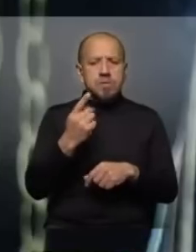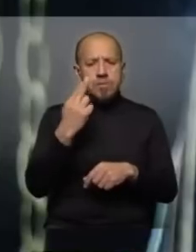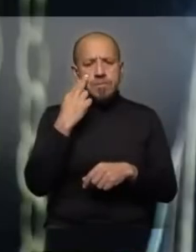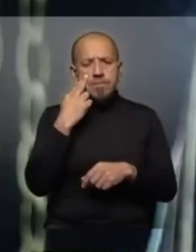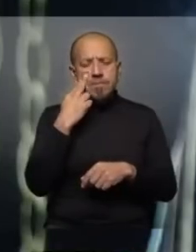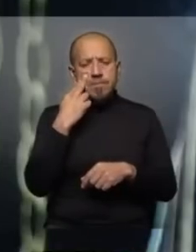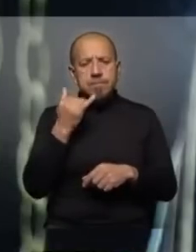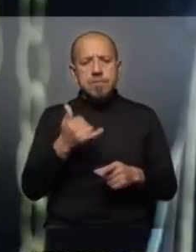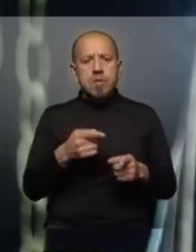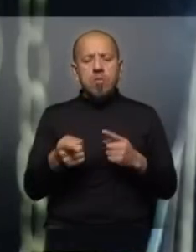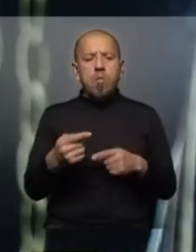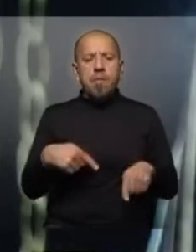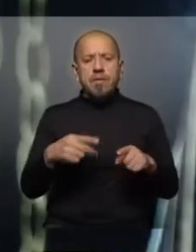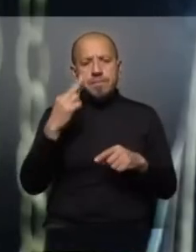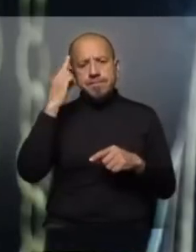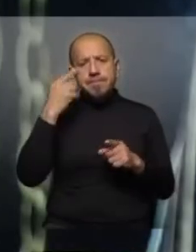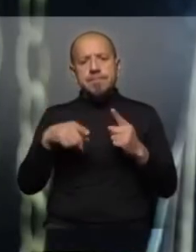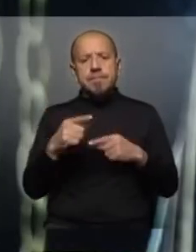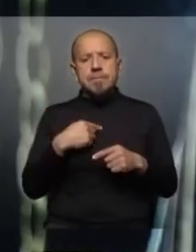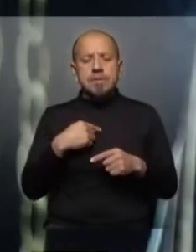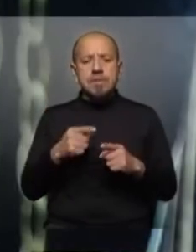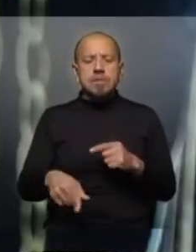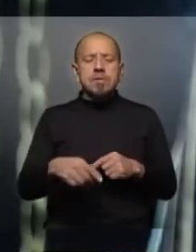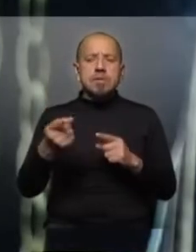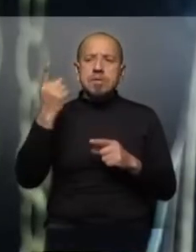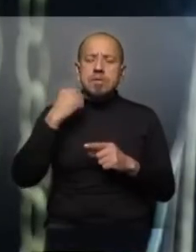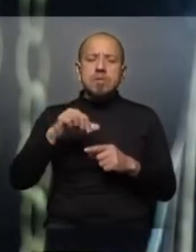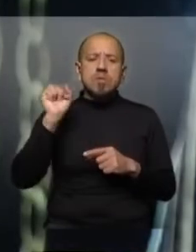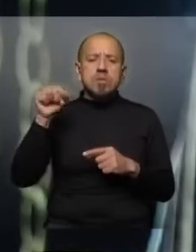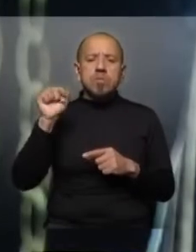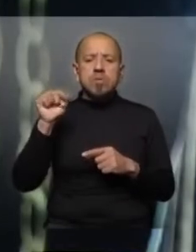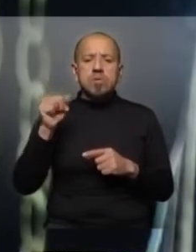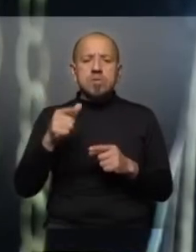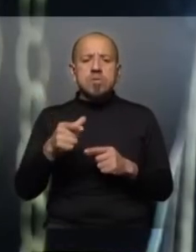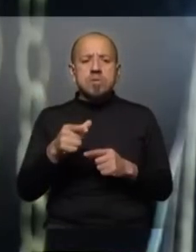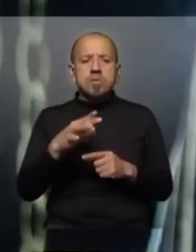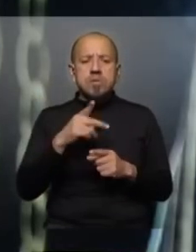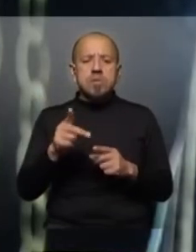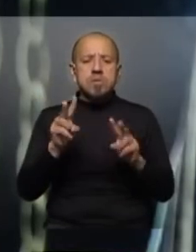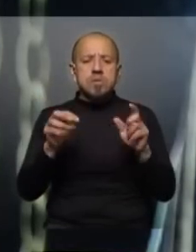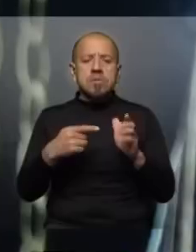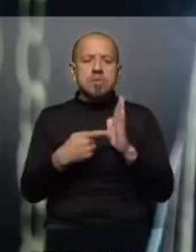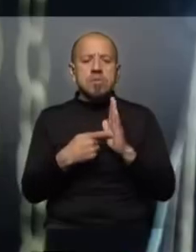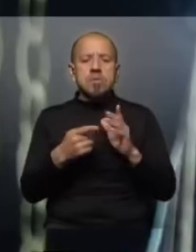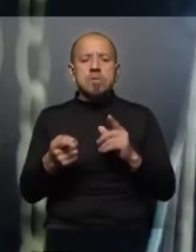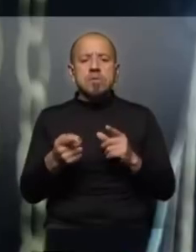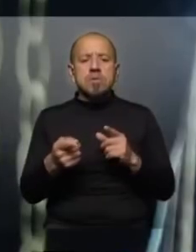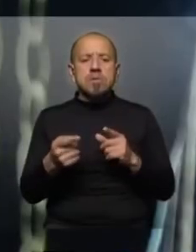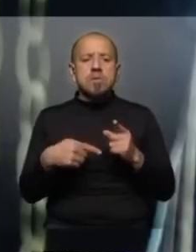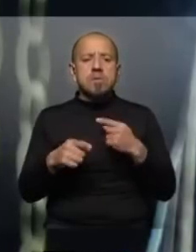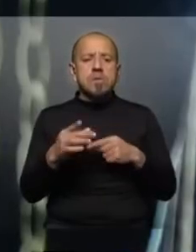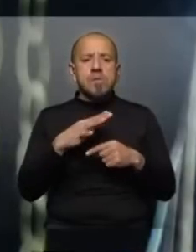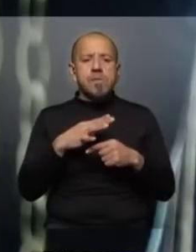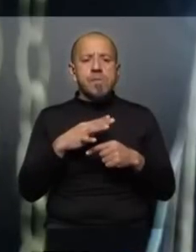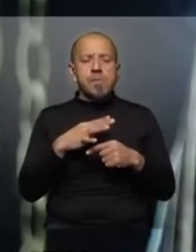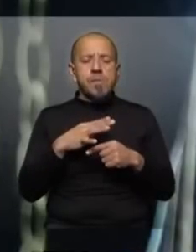que tienen los que ven que tienen los uruguayos Yo vi una encuesta ayer una encuesta de opción consultores donde se manejaba ese punto y y hay un dato de